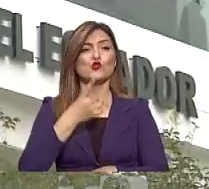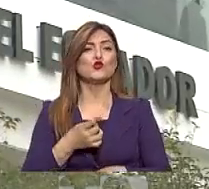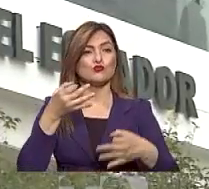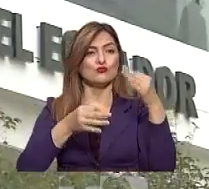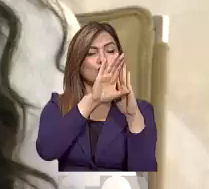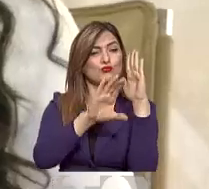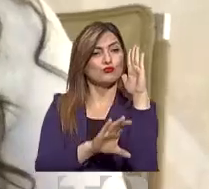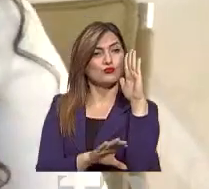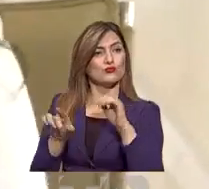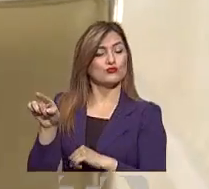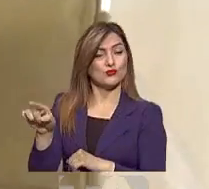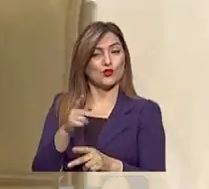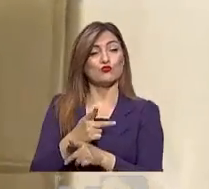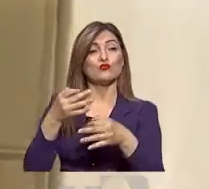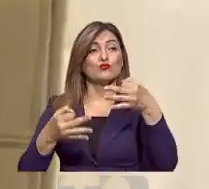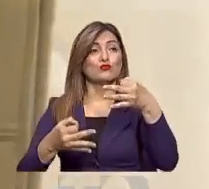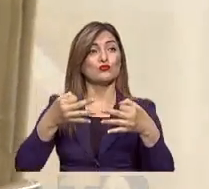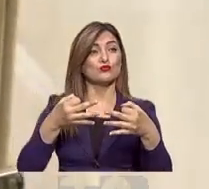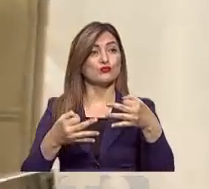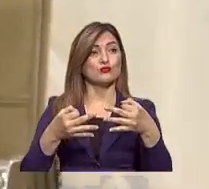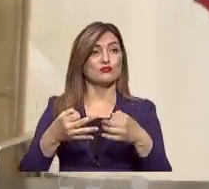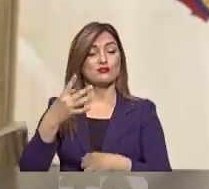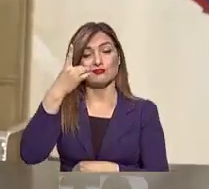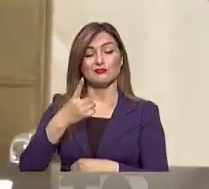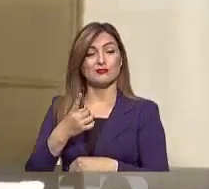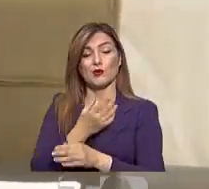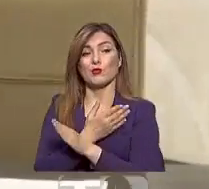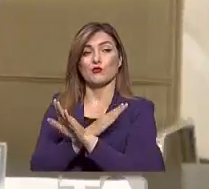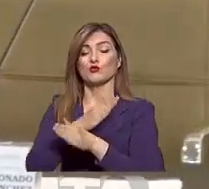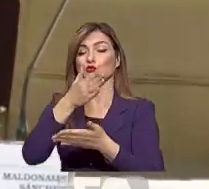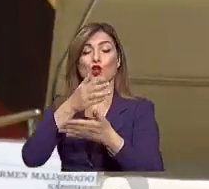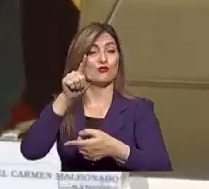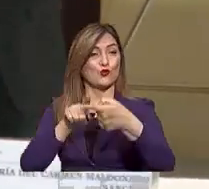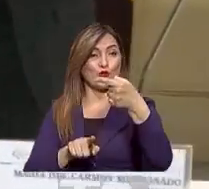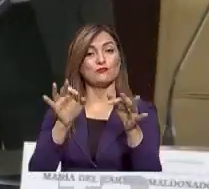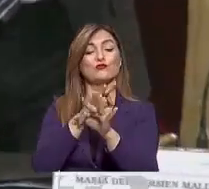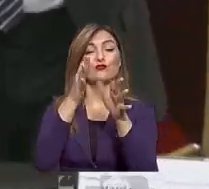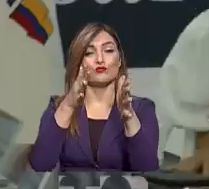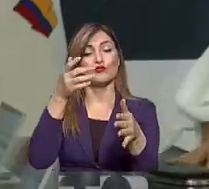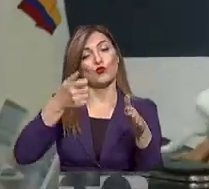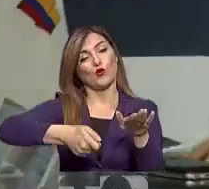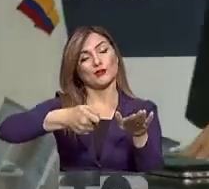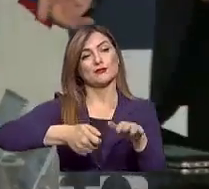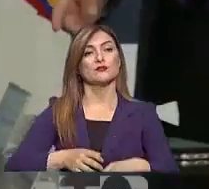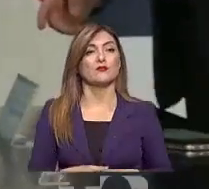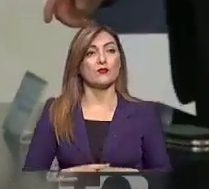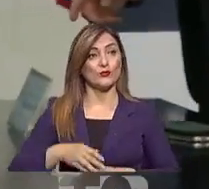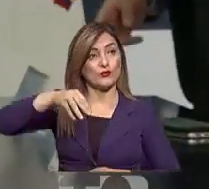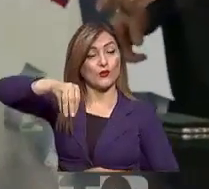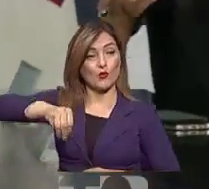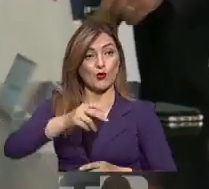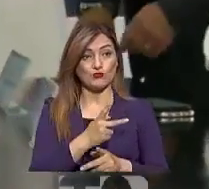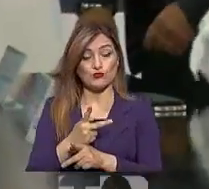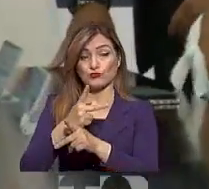la facultad al titular de la judicatura de emitir medida cautelar preventiva de suspensión a los funcionarios judiciales. Este martes, el